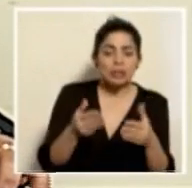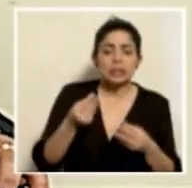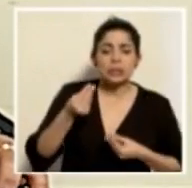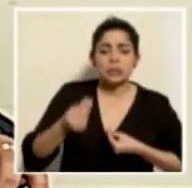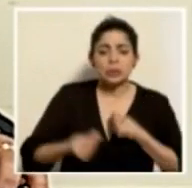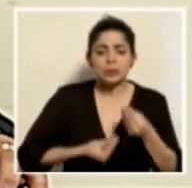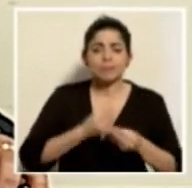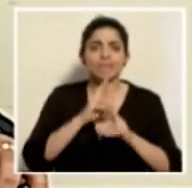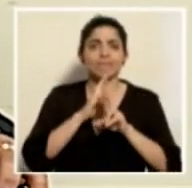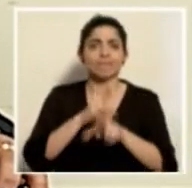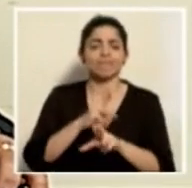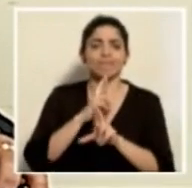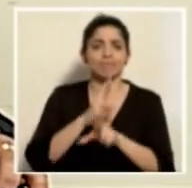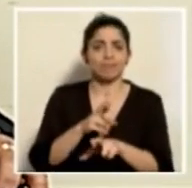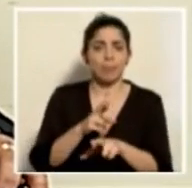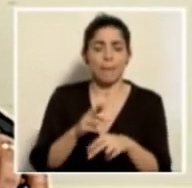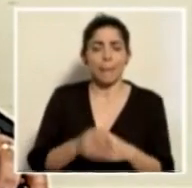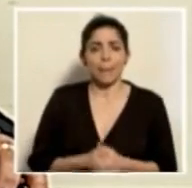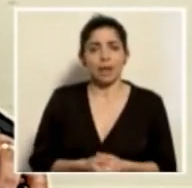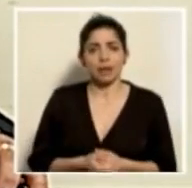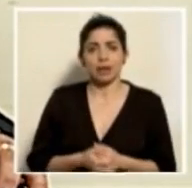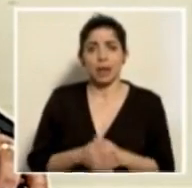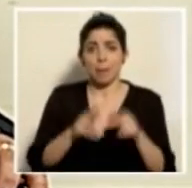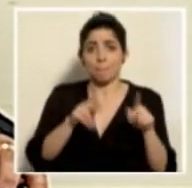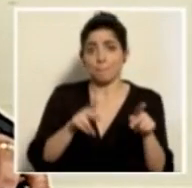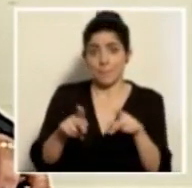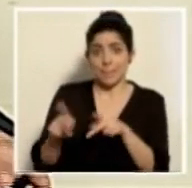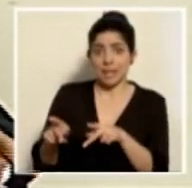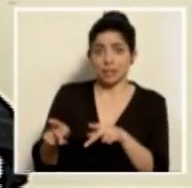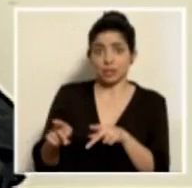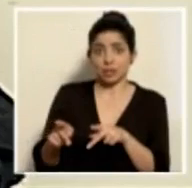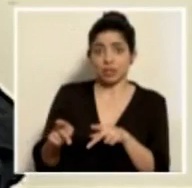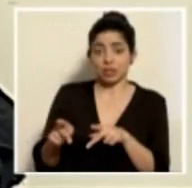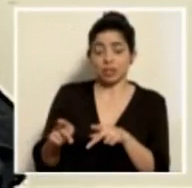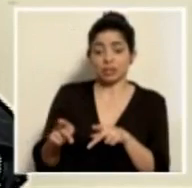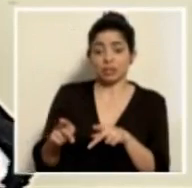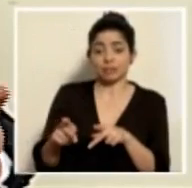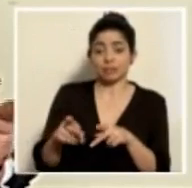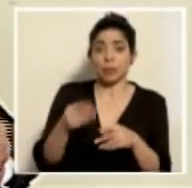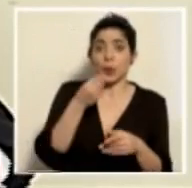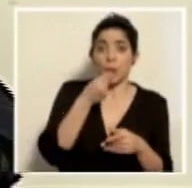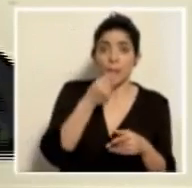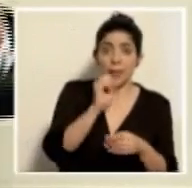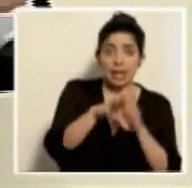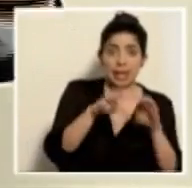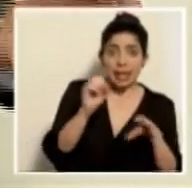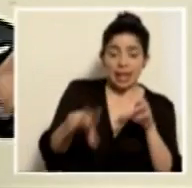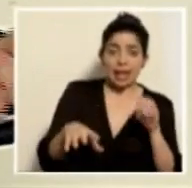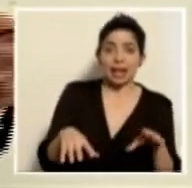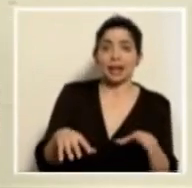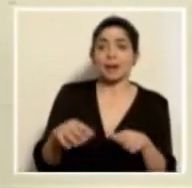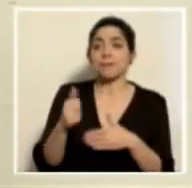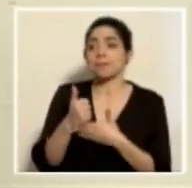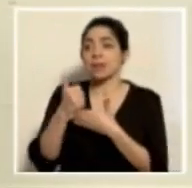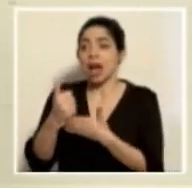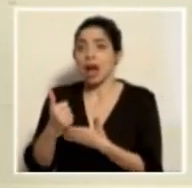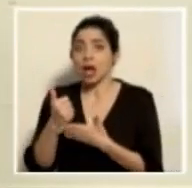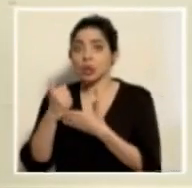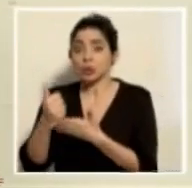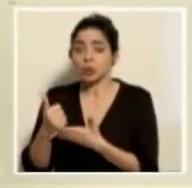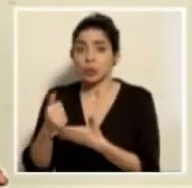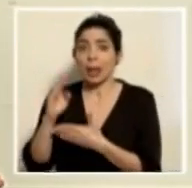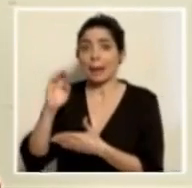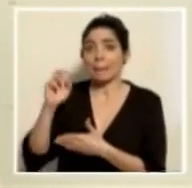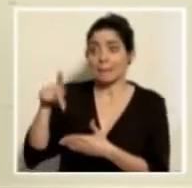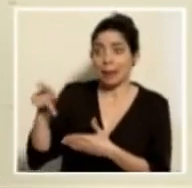damos la respuesta a las personas, sea con la parte de diarios, con la parte de ayudas que llegan por el